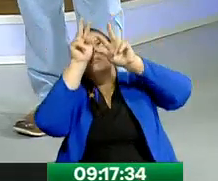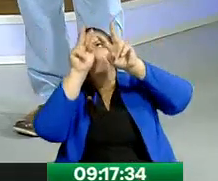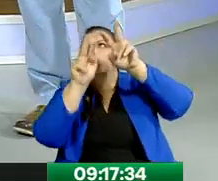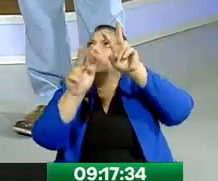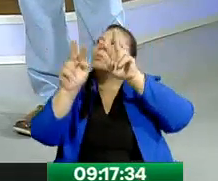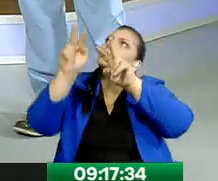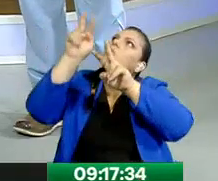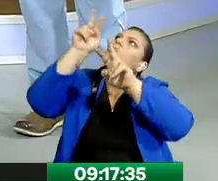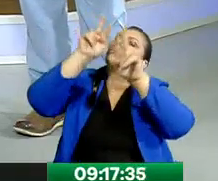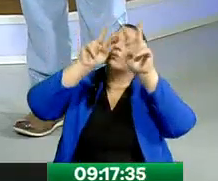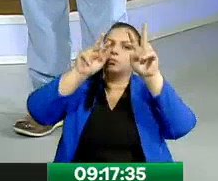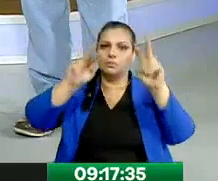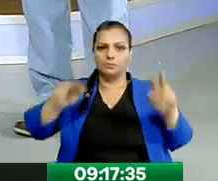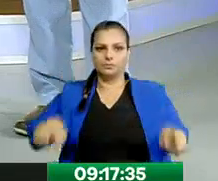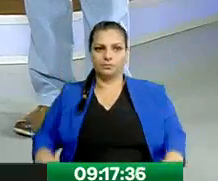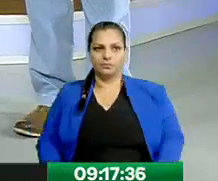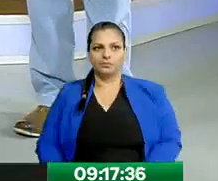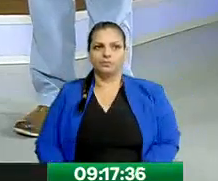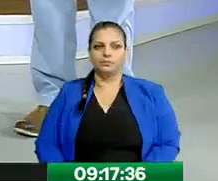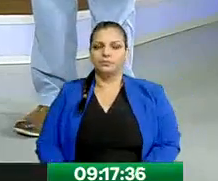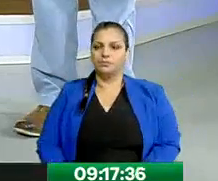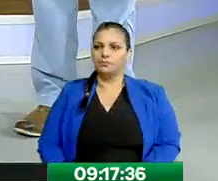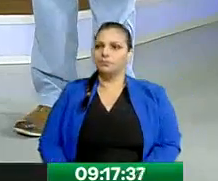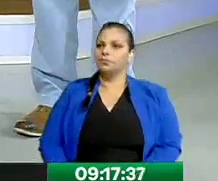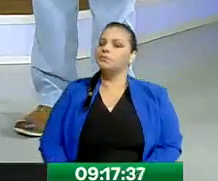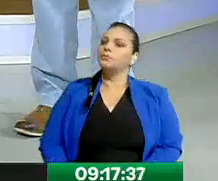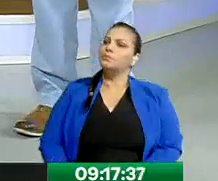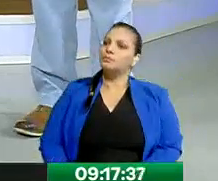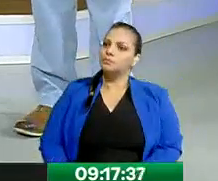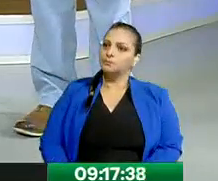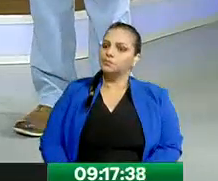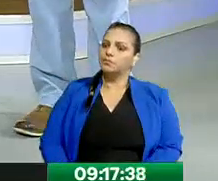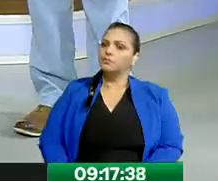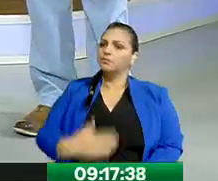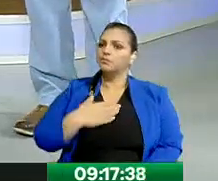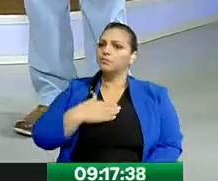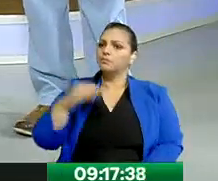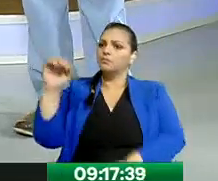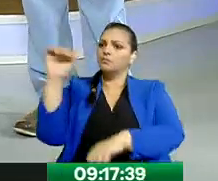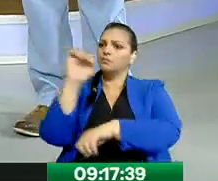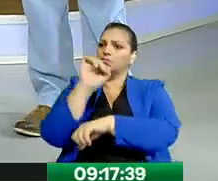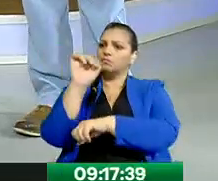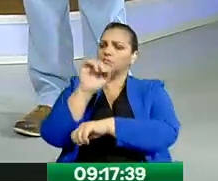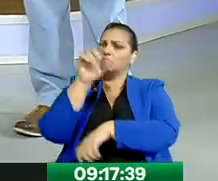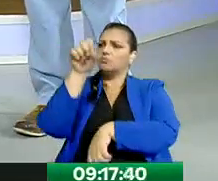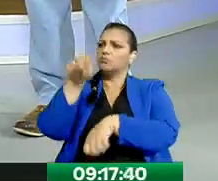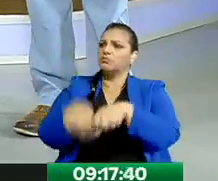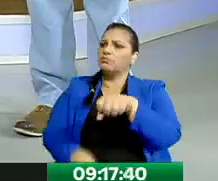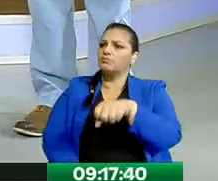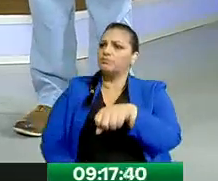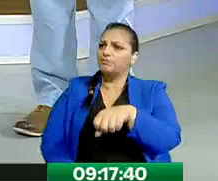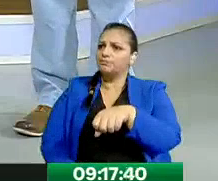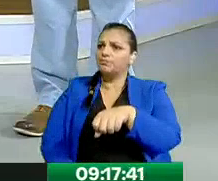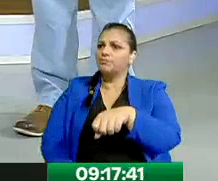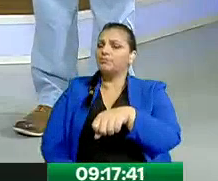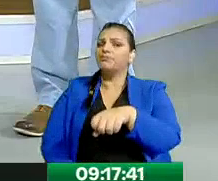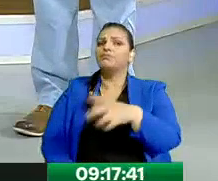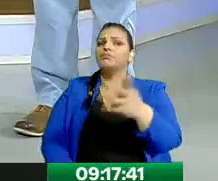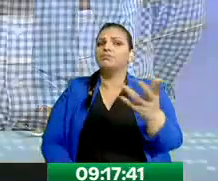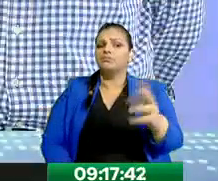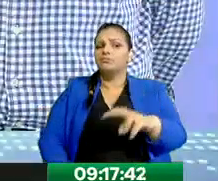eso? Que mi vehículo esté dañado. Bueno, depende. Eso no tenemos algún dato referencial de cuán costoso. Depende